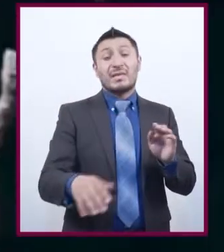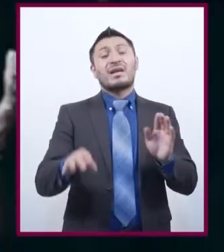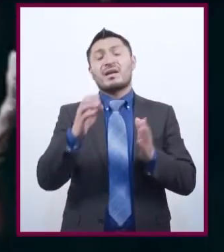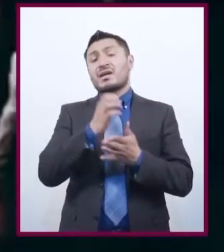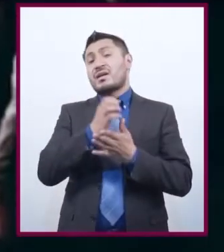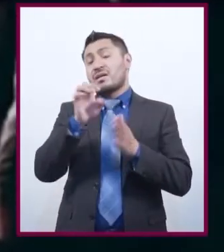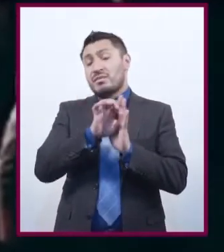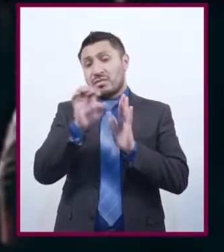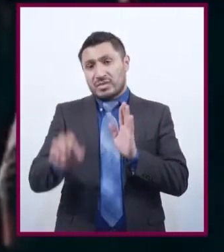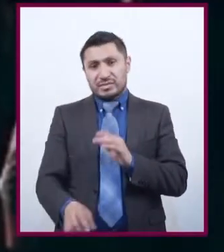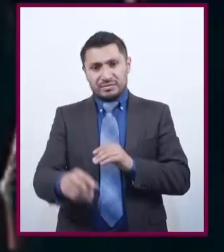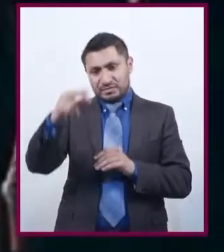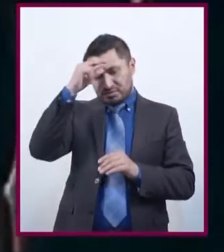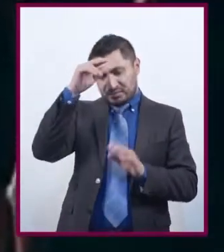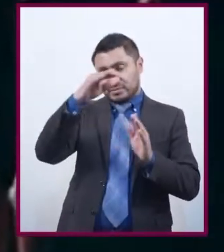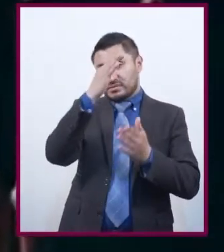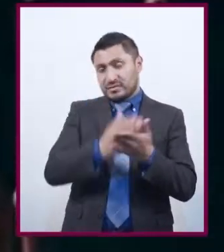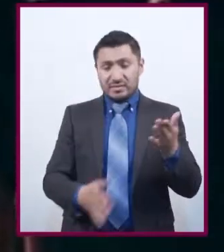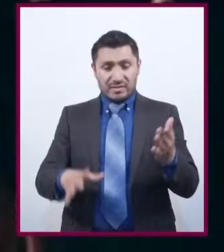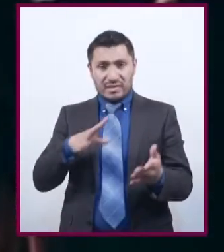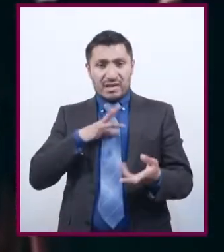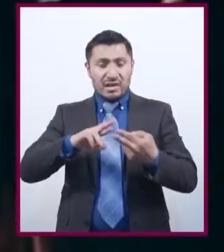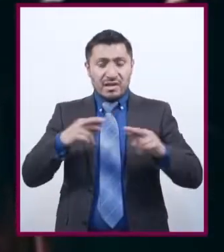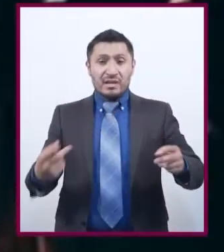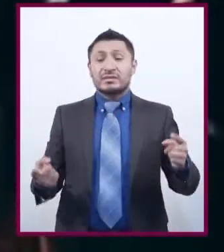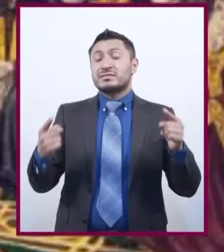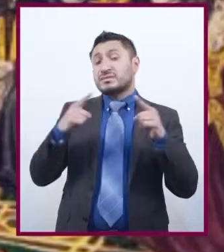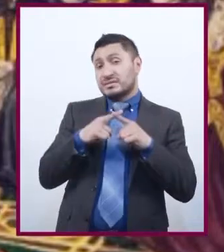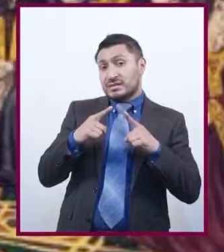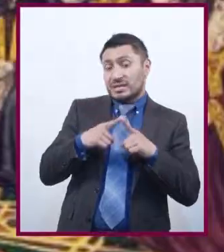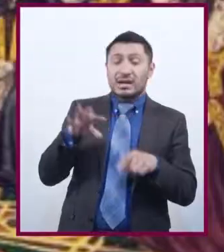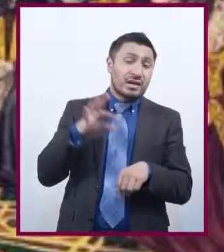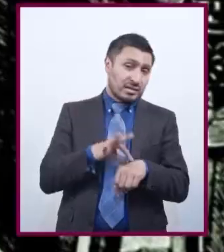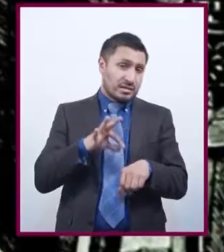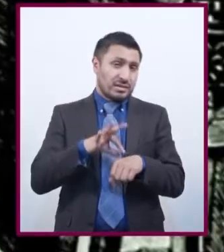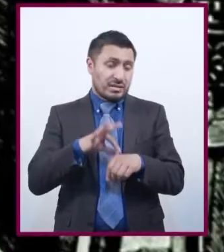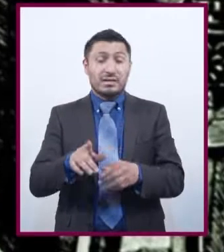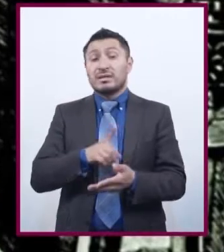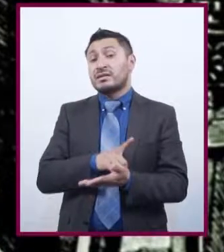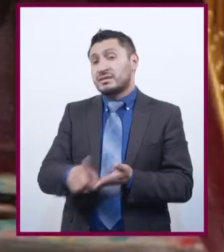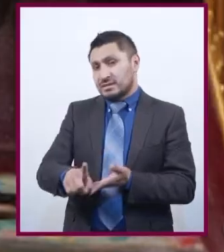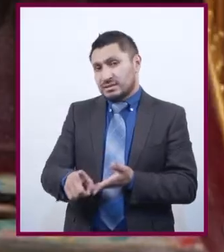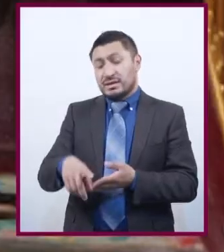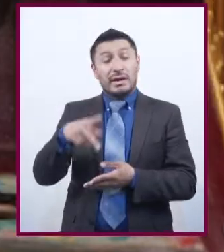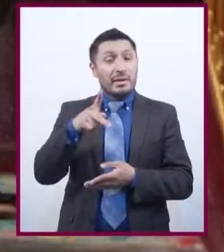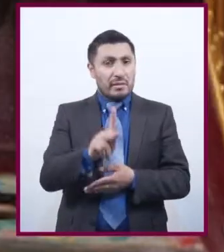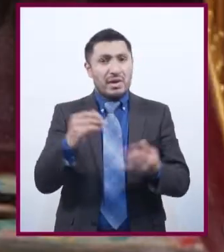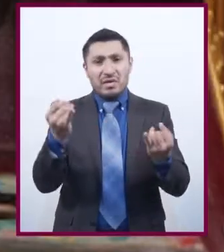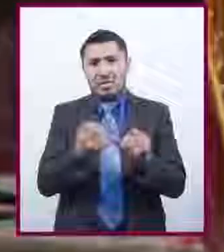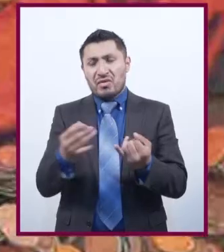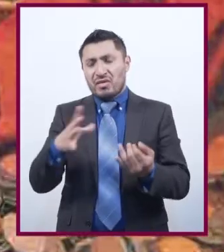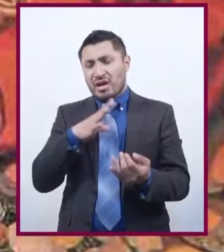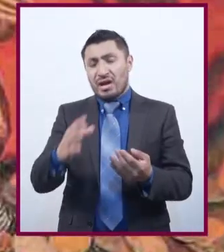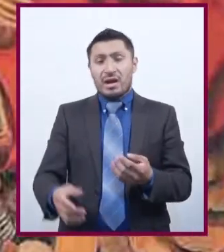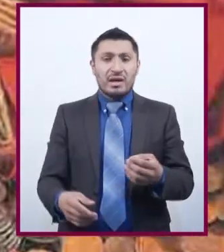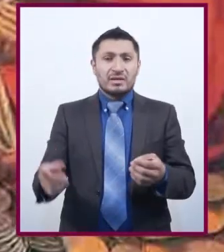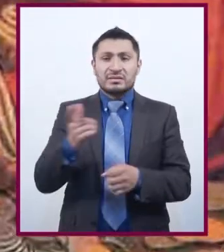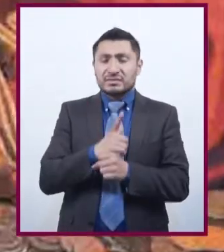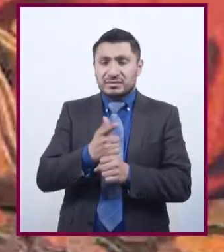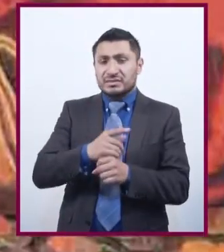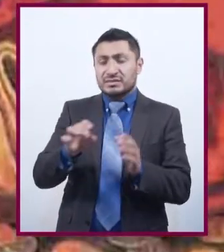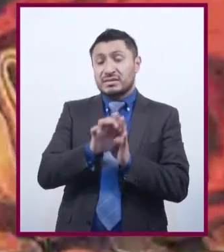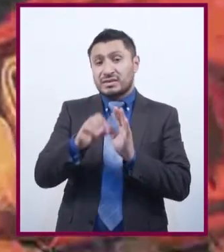la clase media intelectual se relacionaba principalmente con la iglesia la medicina y el derecho pero también